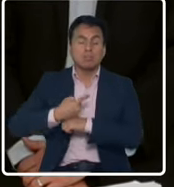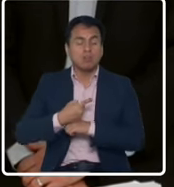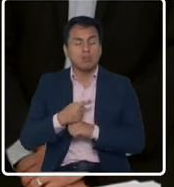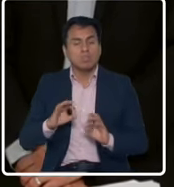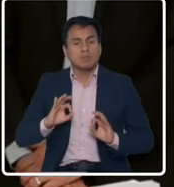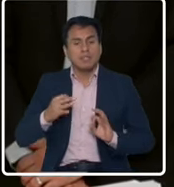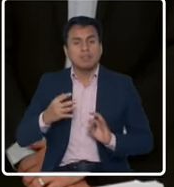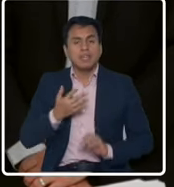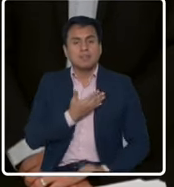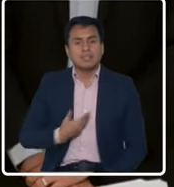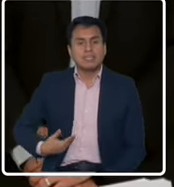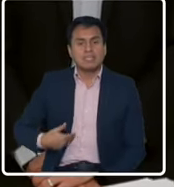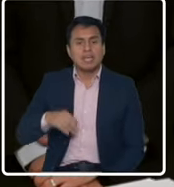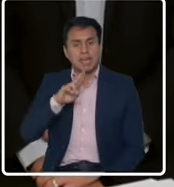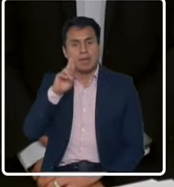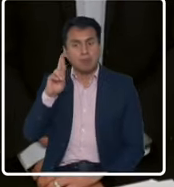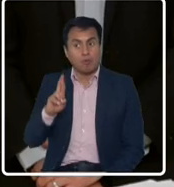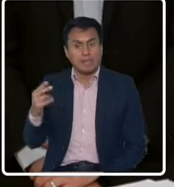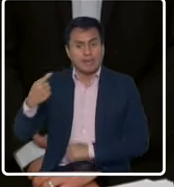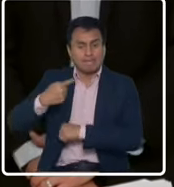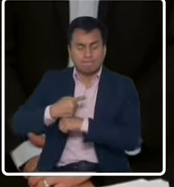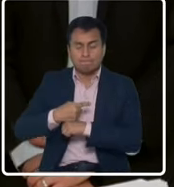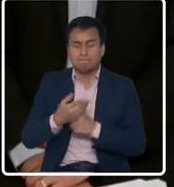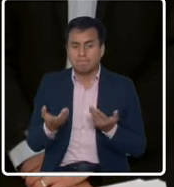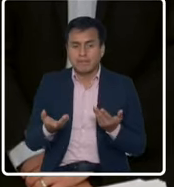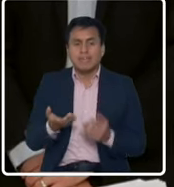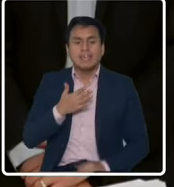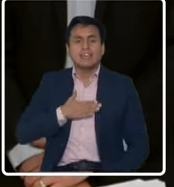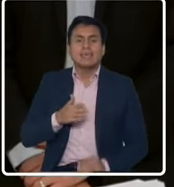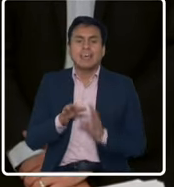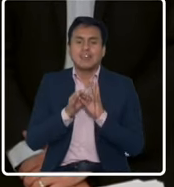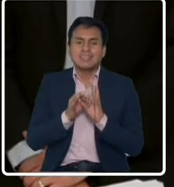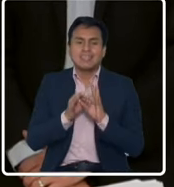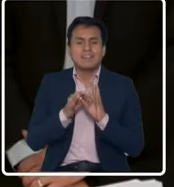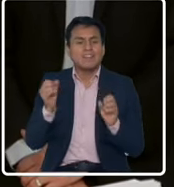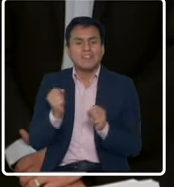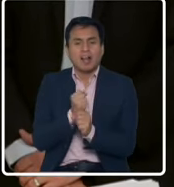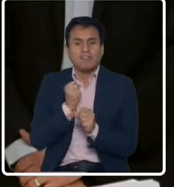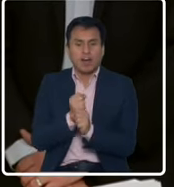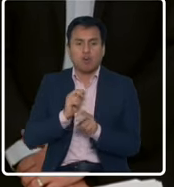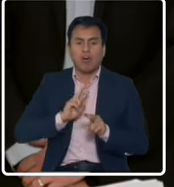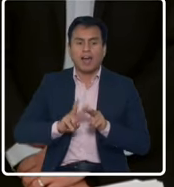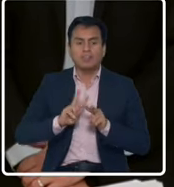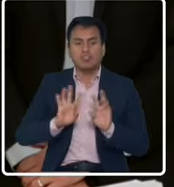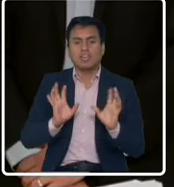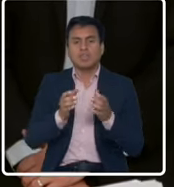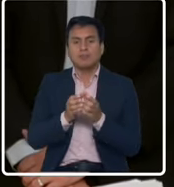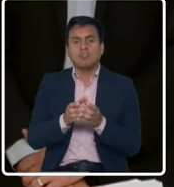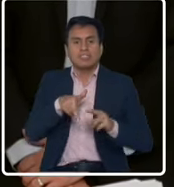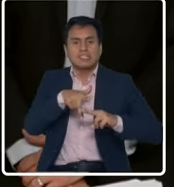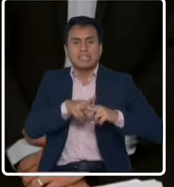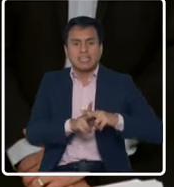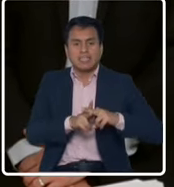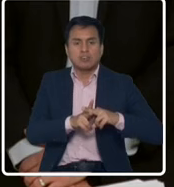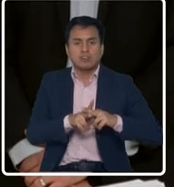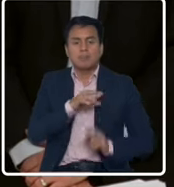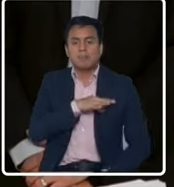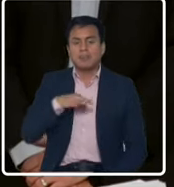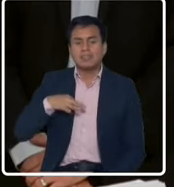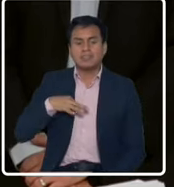fundamentalmente por el presidente de la república y Quiero agradecer el trabajo que han desarrollado los equipos técnicos de los